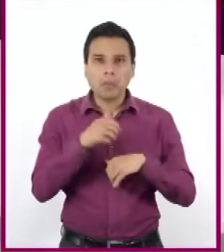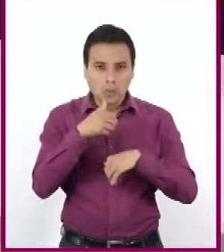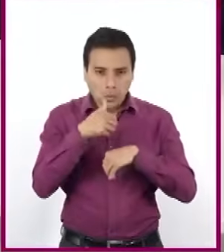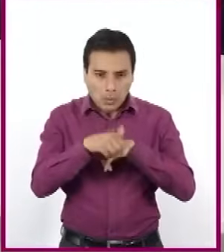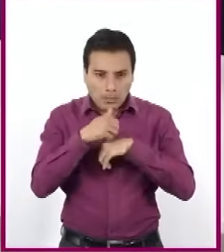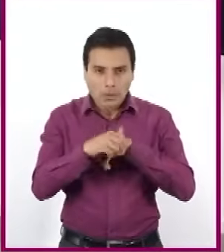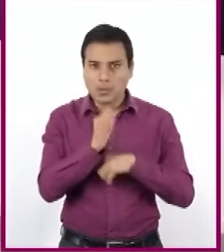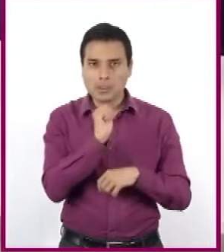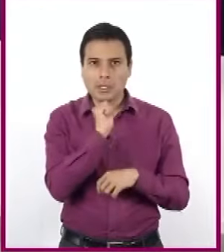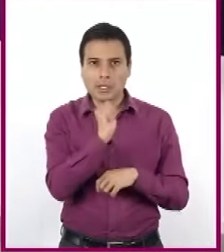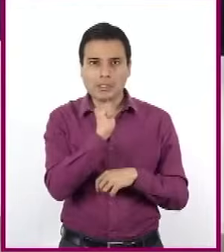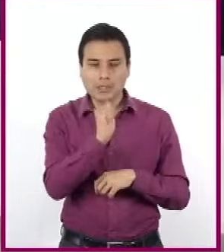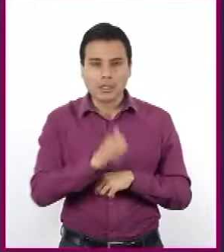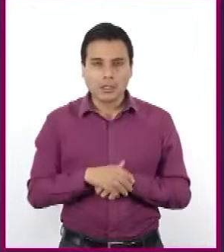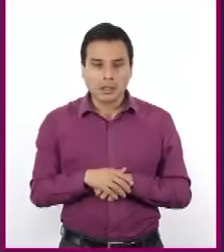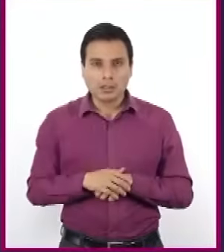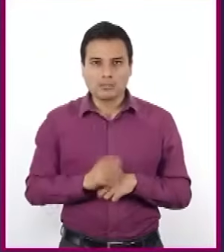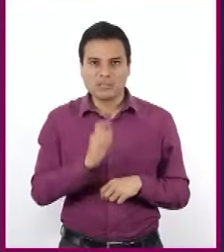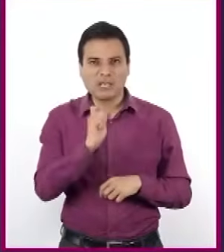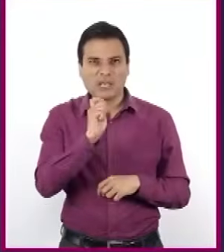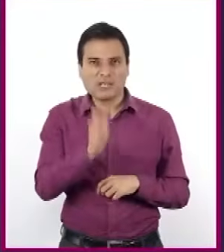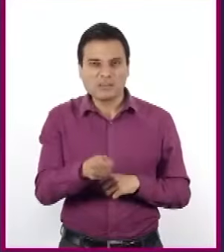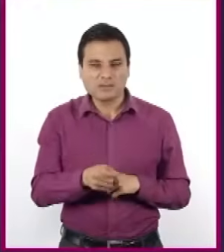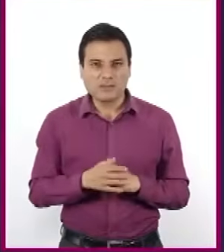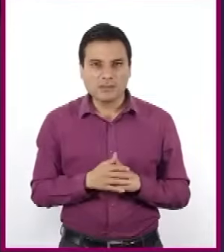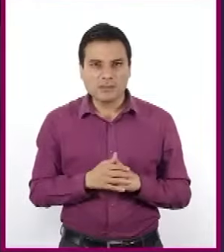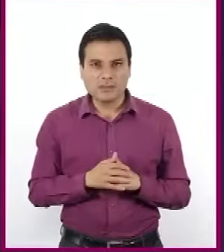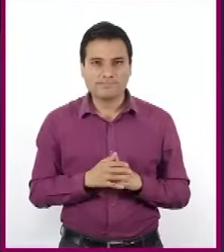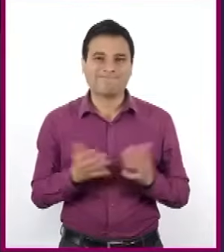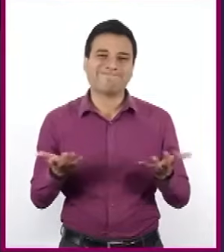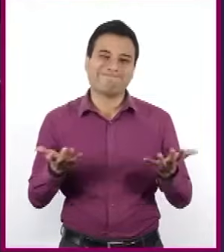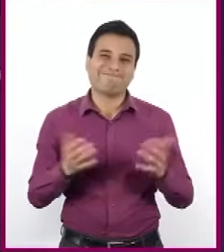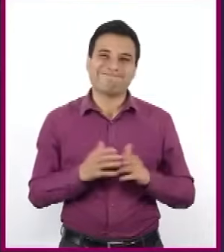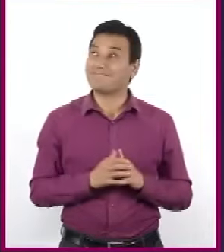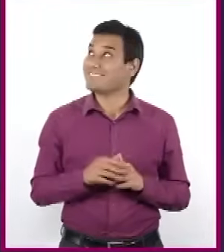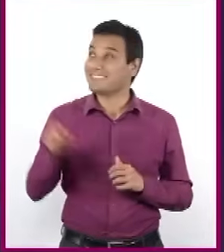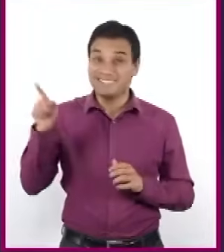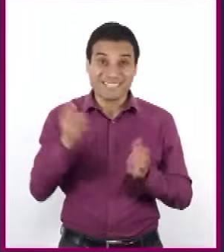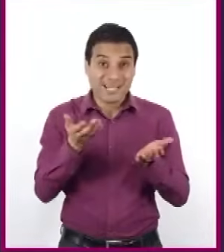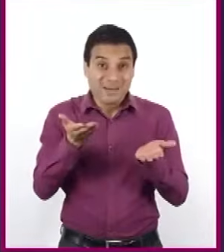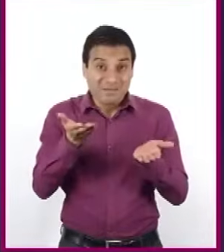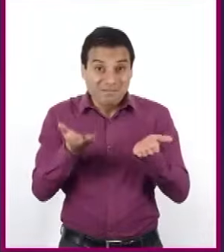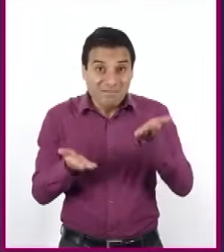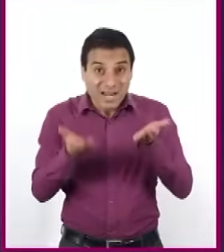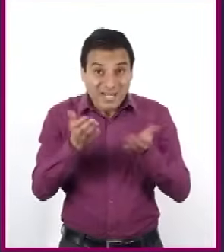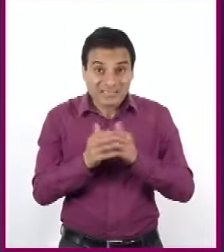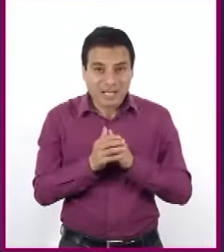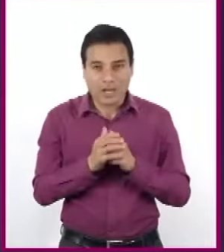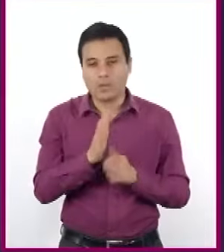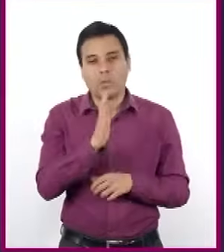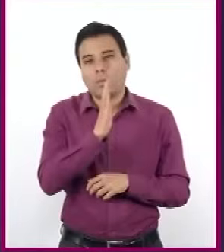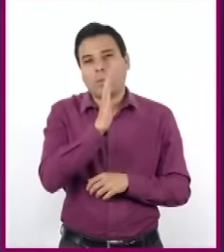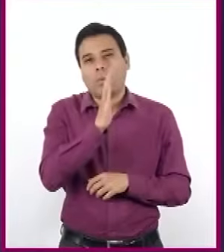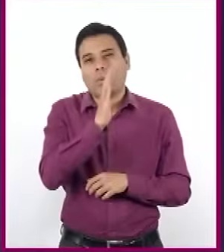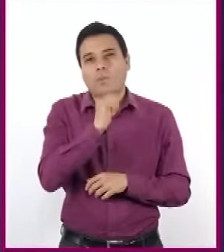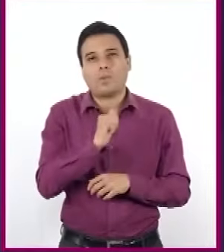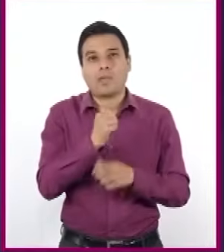masa. Eso quiere decir que la capacidad de la balanza no es suficiente para registrar un valor tan